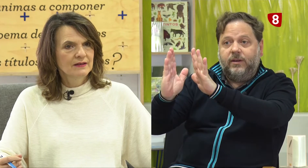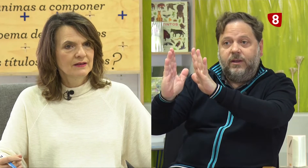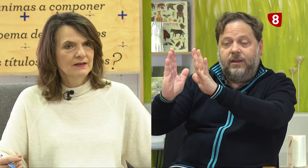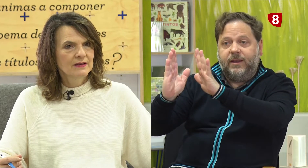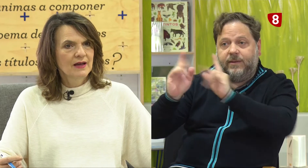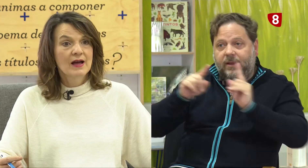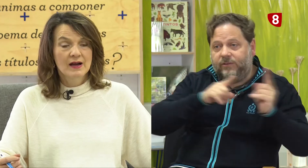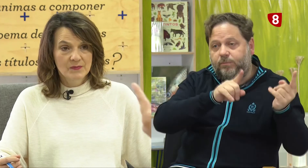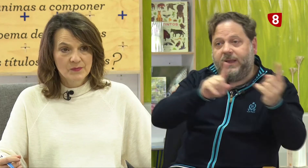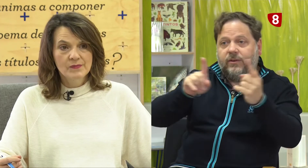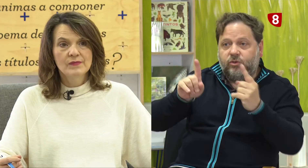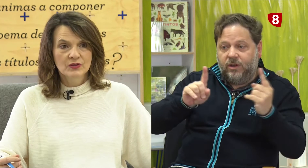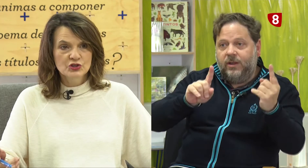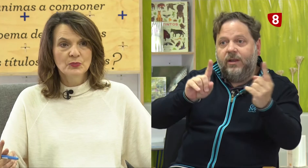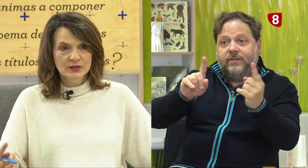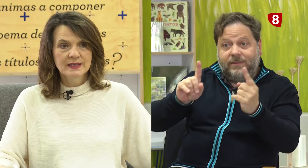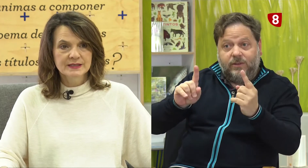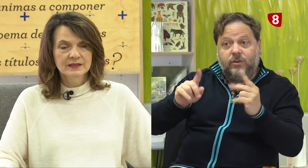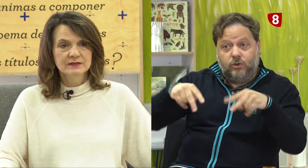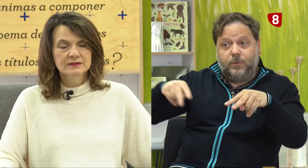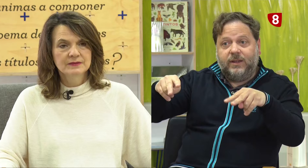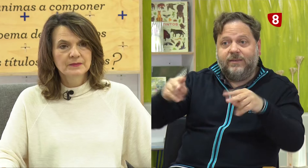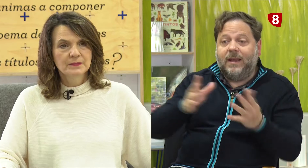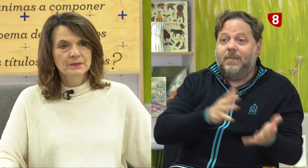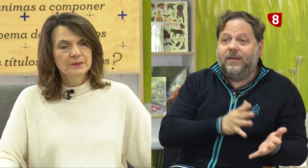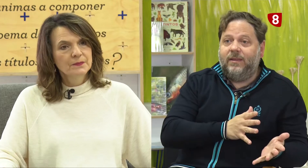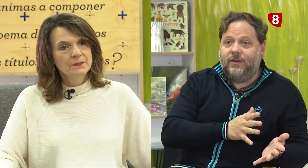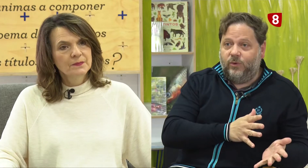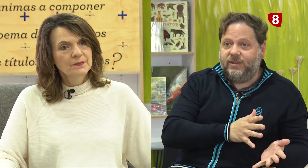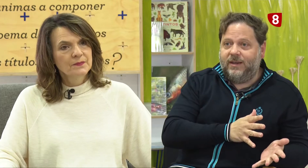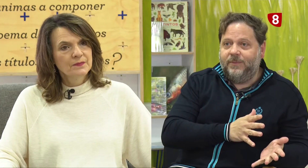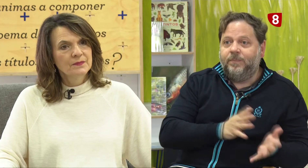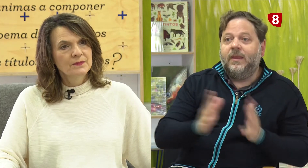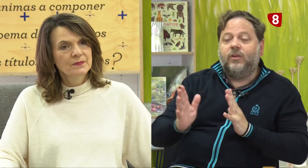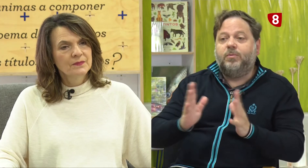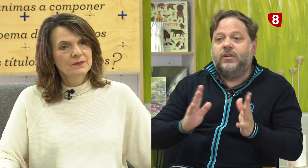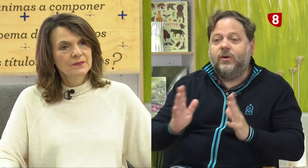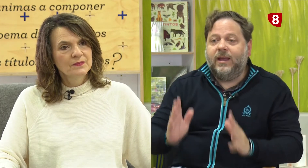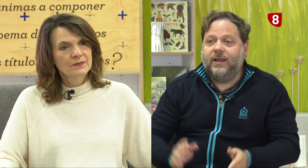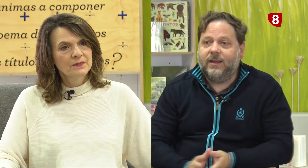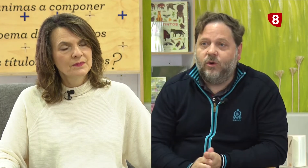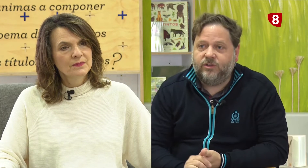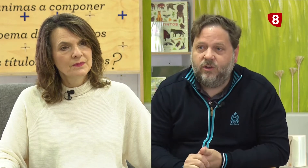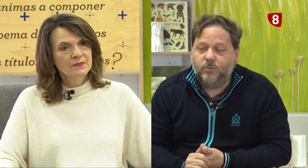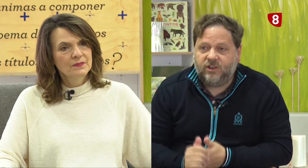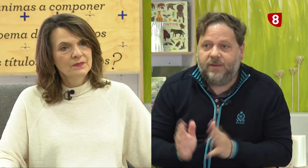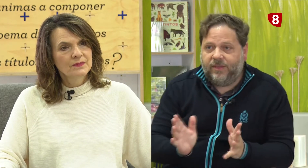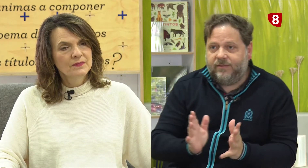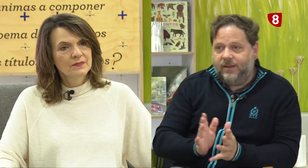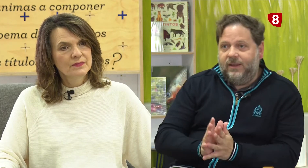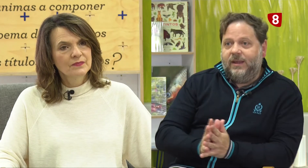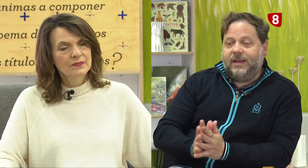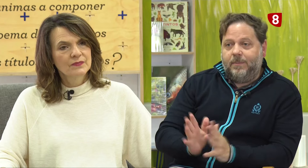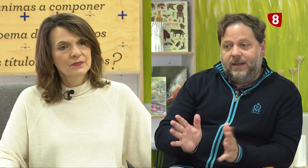portales que esos pequeños sitios de los portales que en Madrid no están. Entonces, pues te digo que los signos muchas